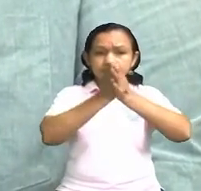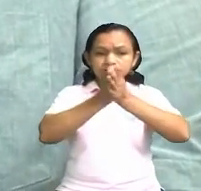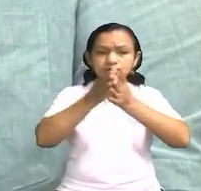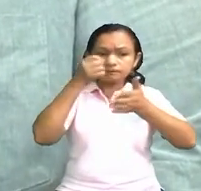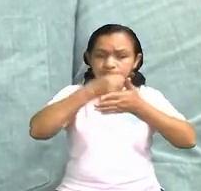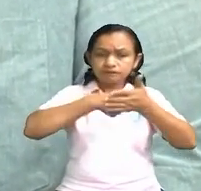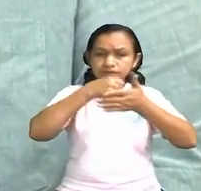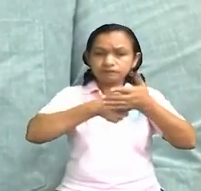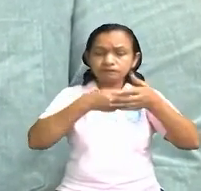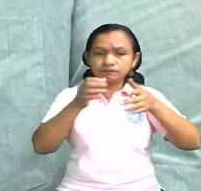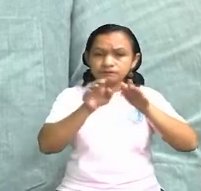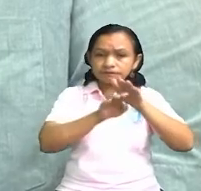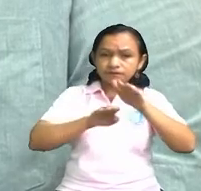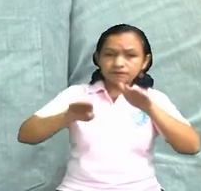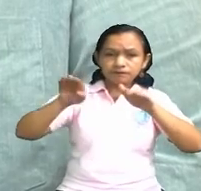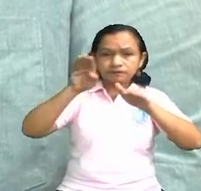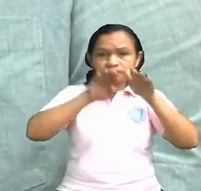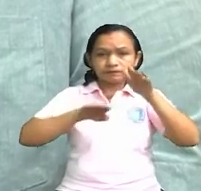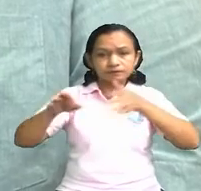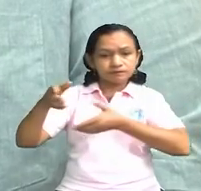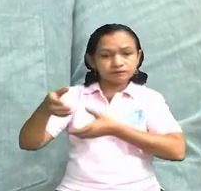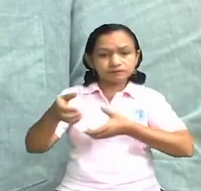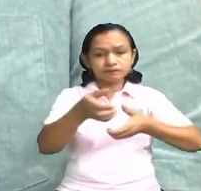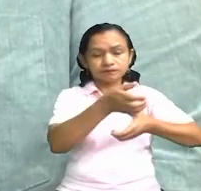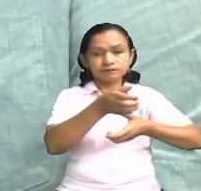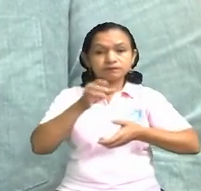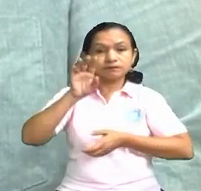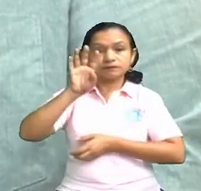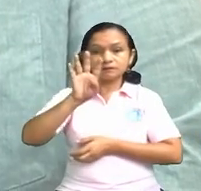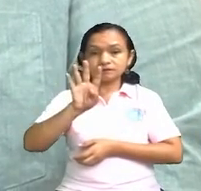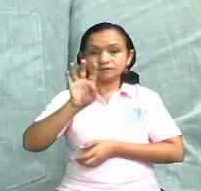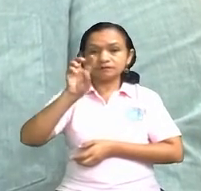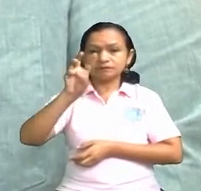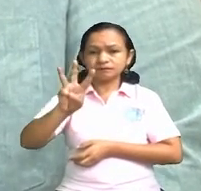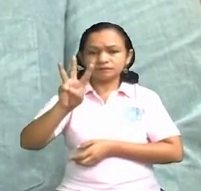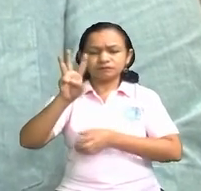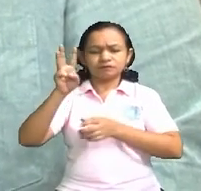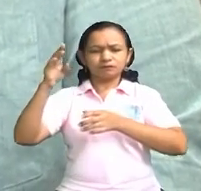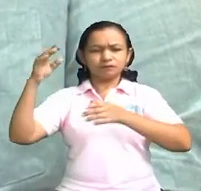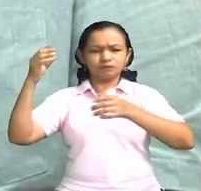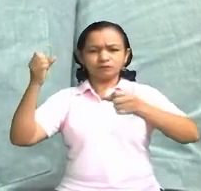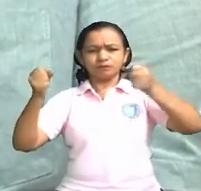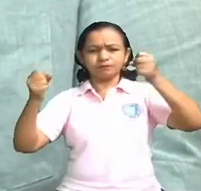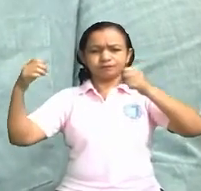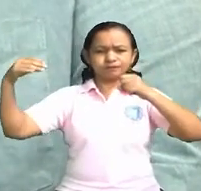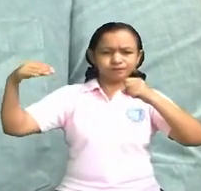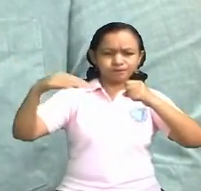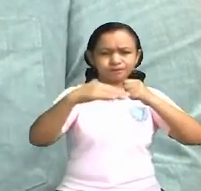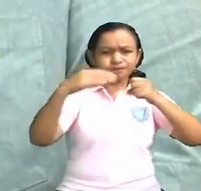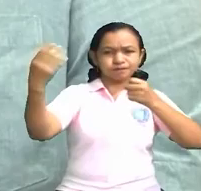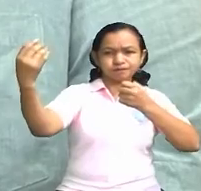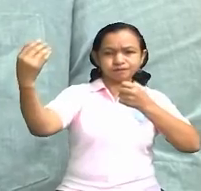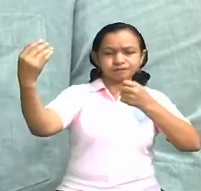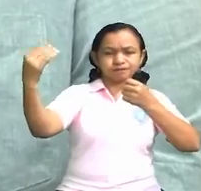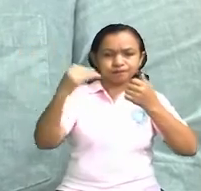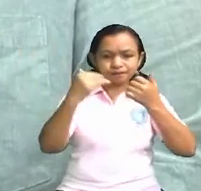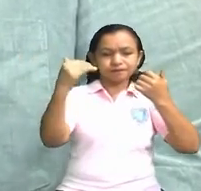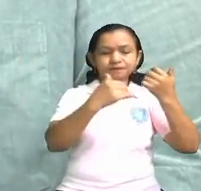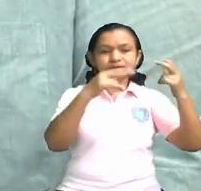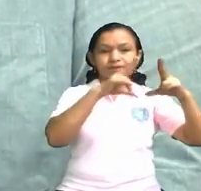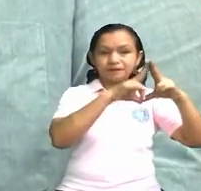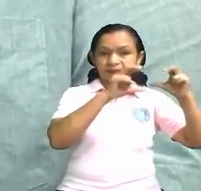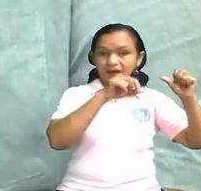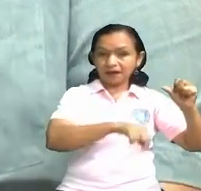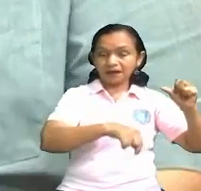eso. Y de una sola vez entraron 43 camiones contra incendio,